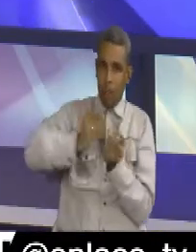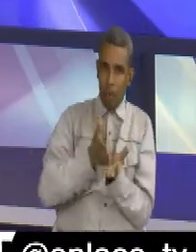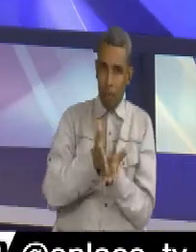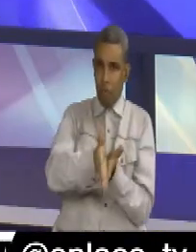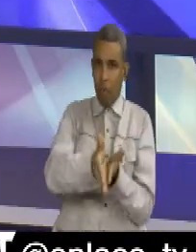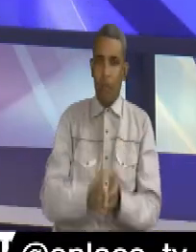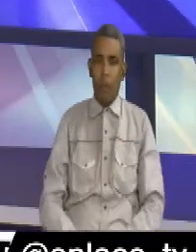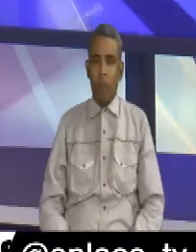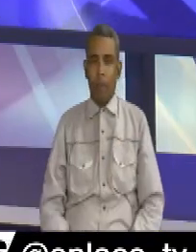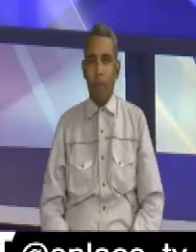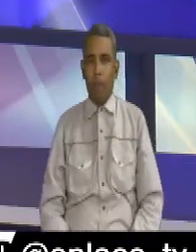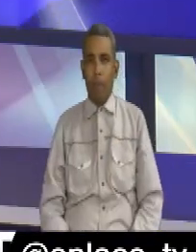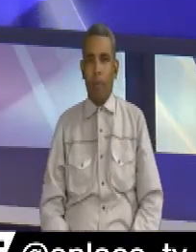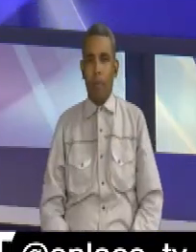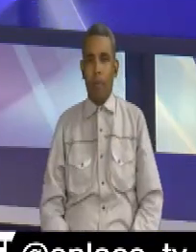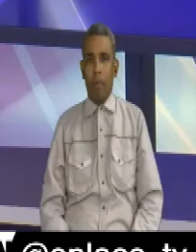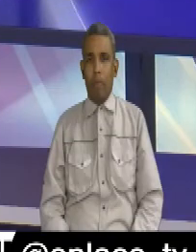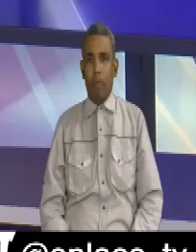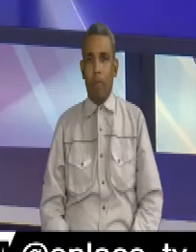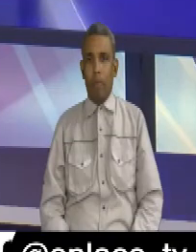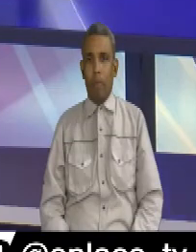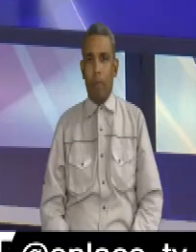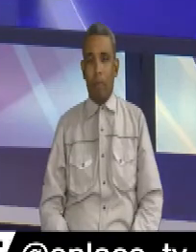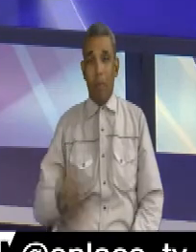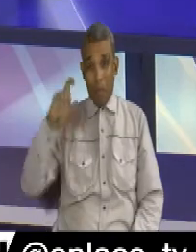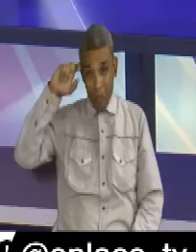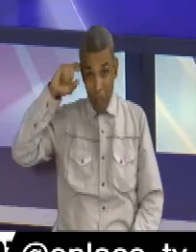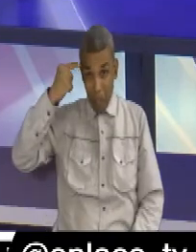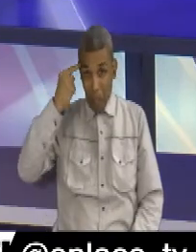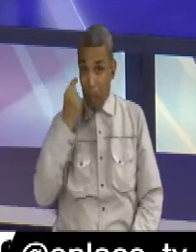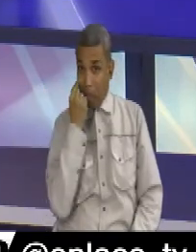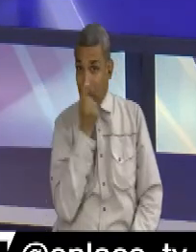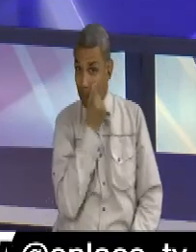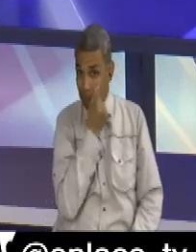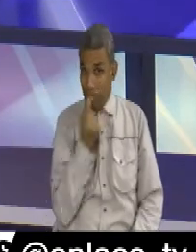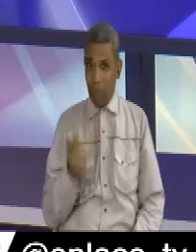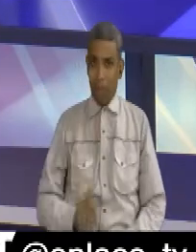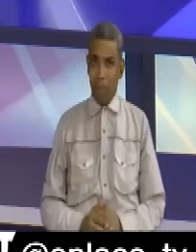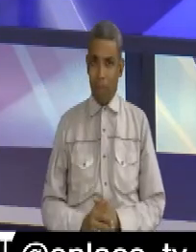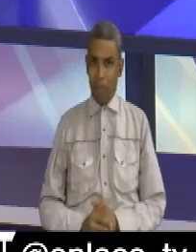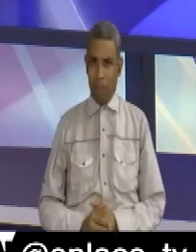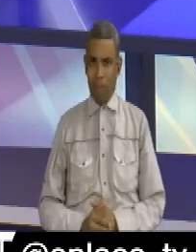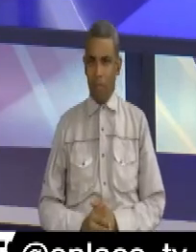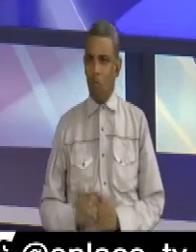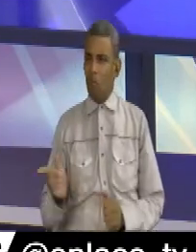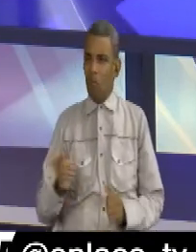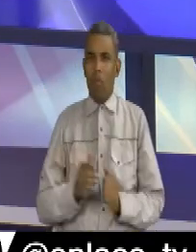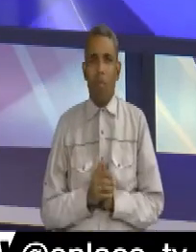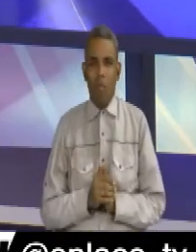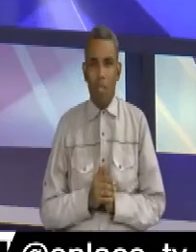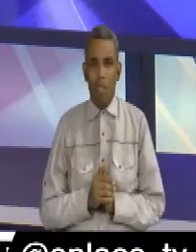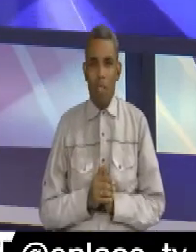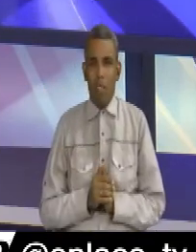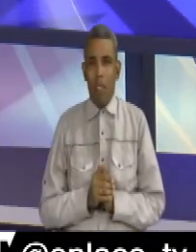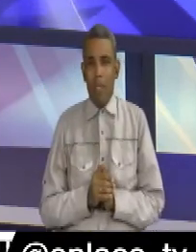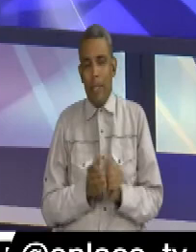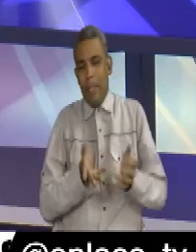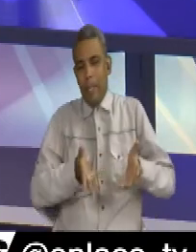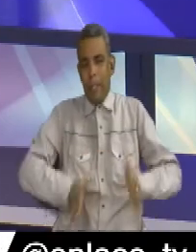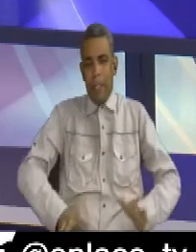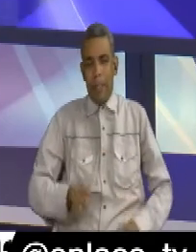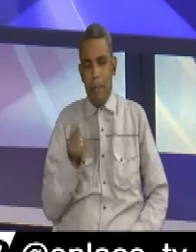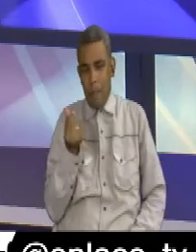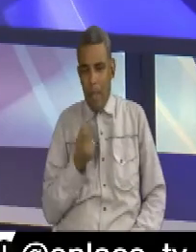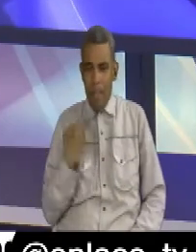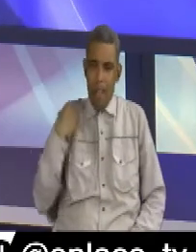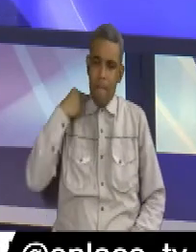del Gobierno Nacional a las peticiones de FECODE, hay las primeras reacciones en la ciudad. Nuestro director de noticias, Pedro Severiche, se encuentra con la presidenta de